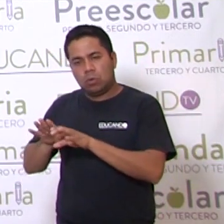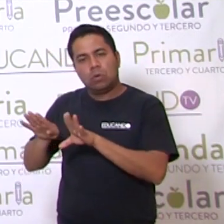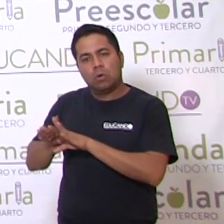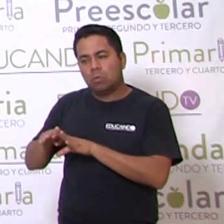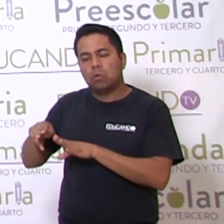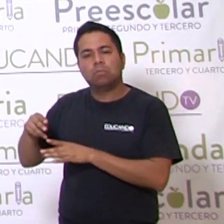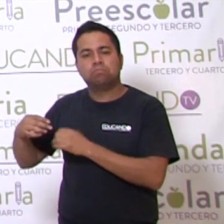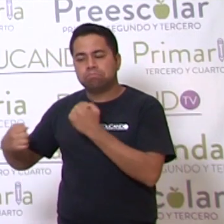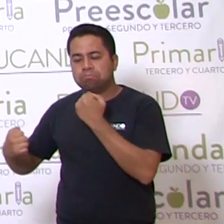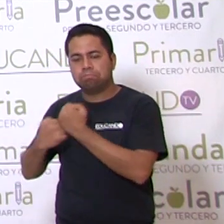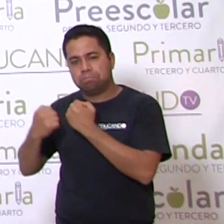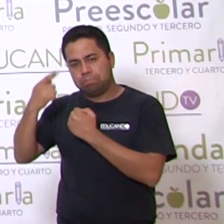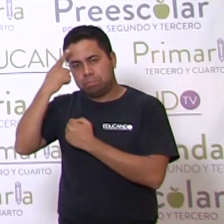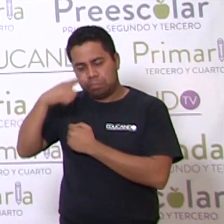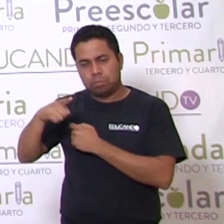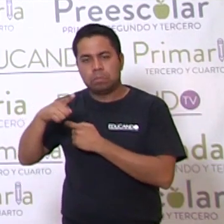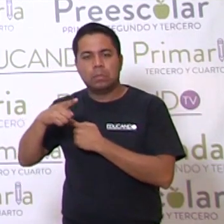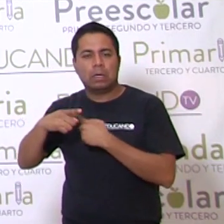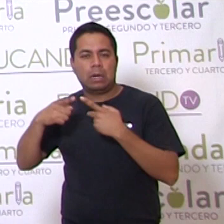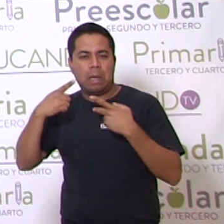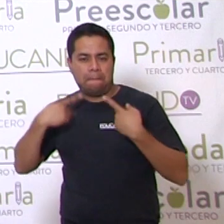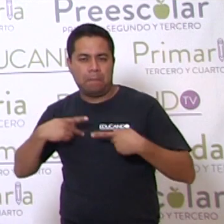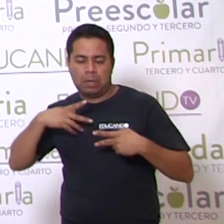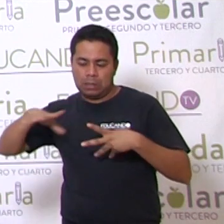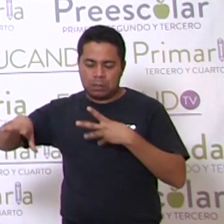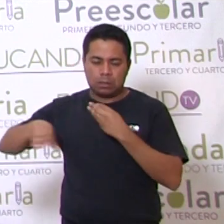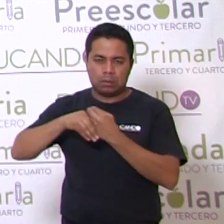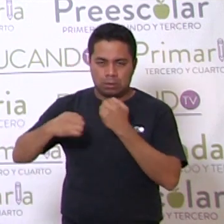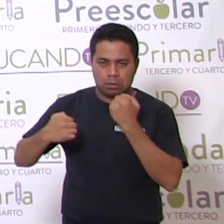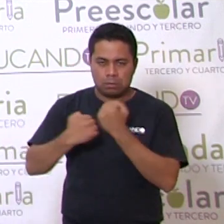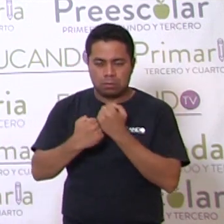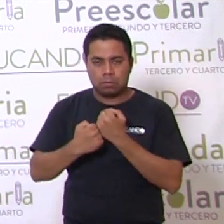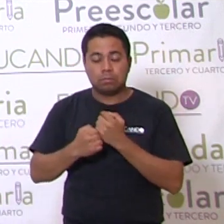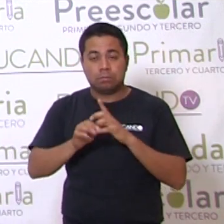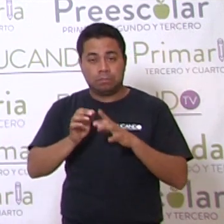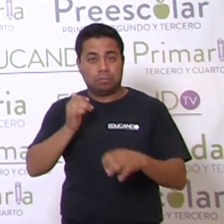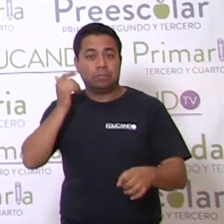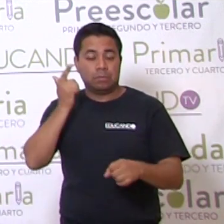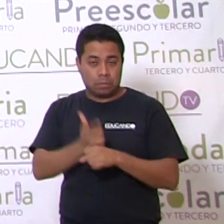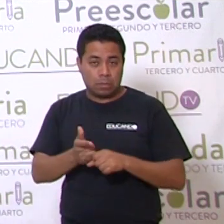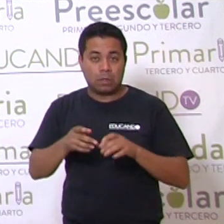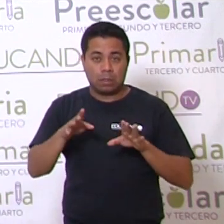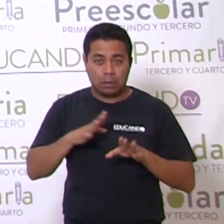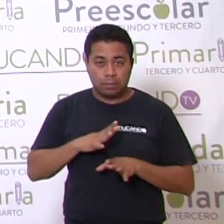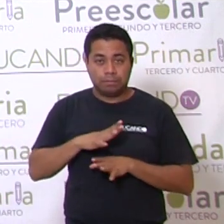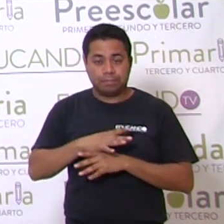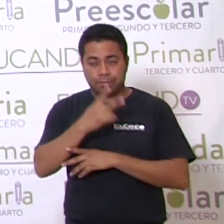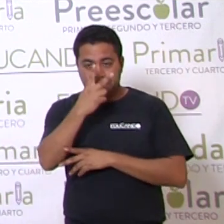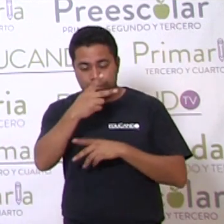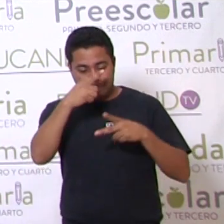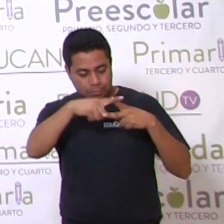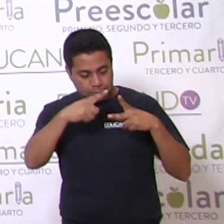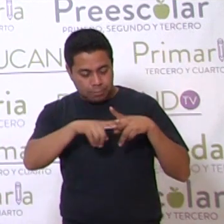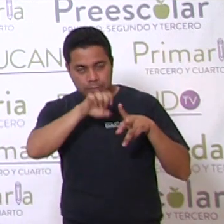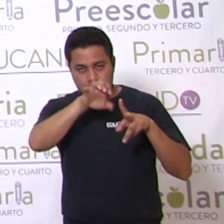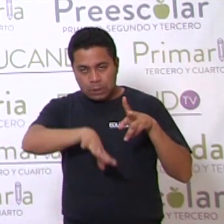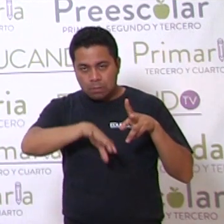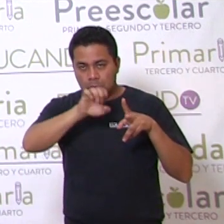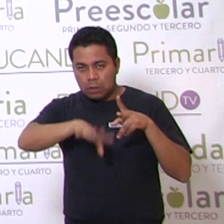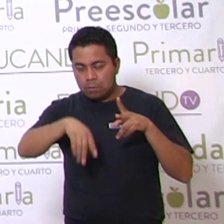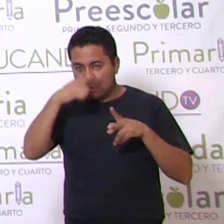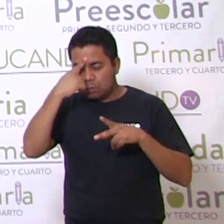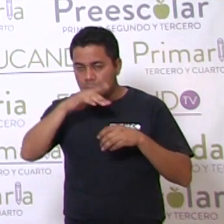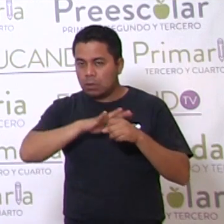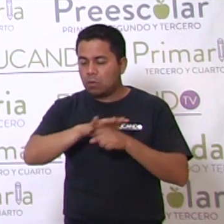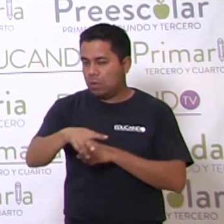del sustantivo, ¿bien? Ahora, ya identificamos en dos ejemplos la función de